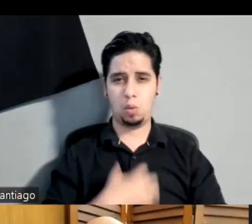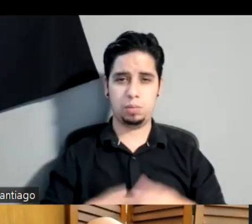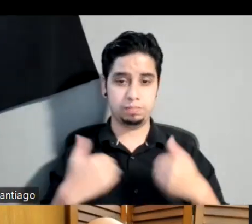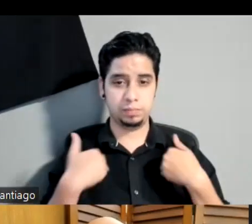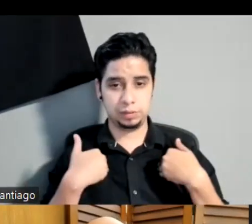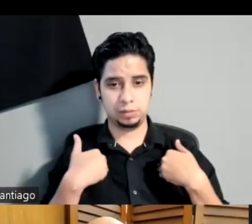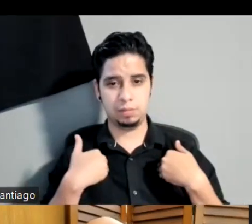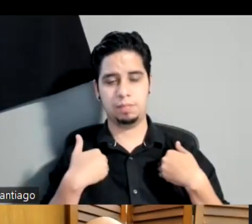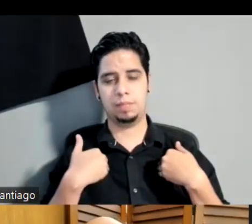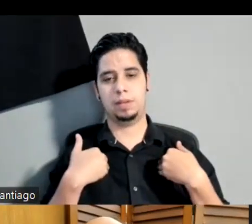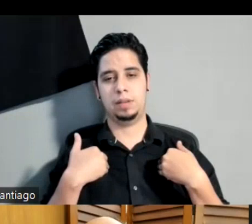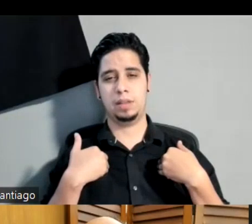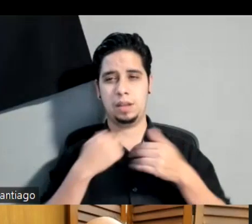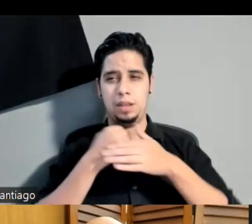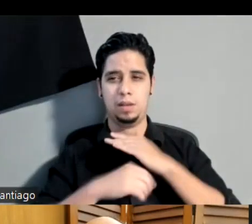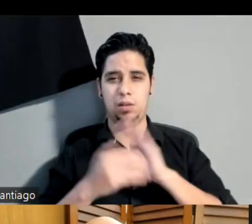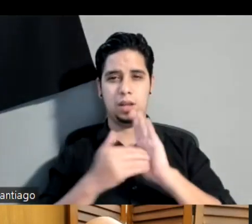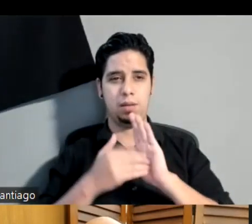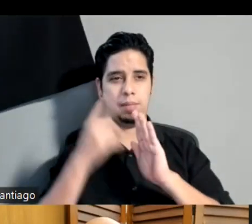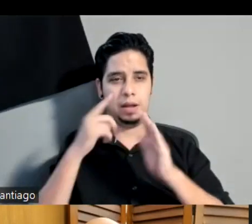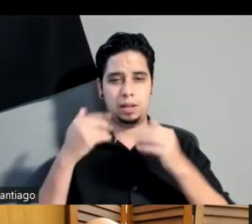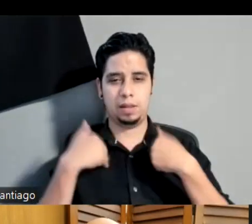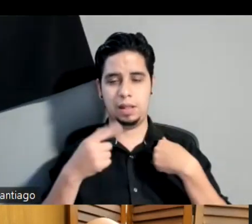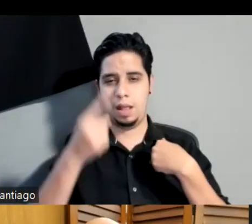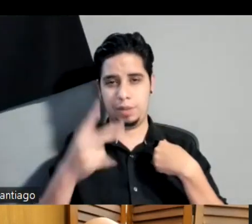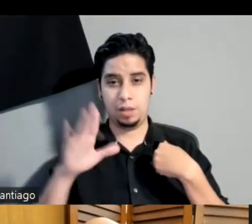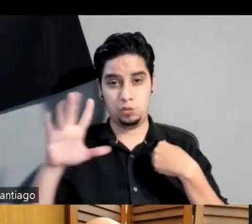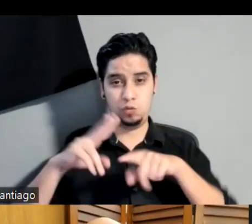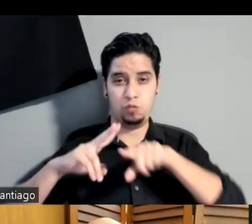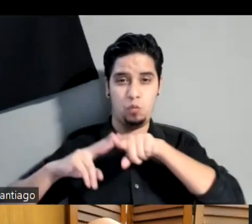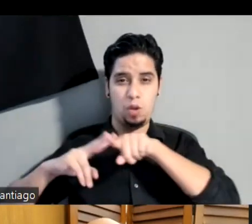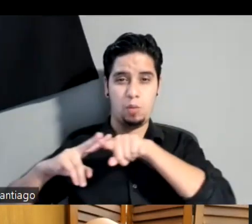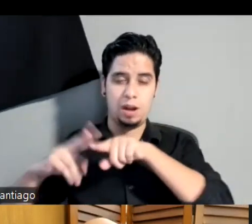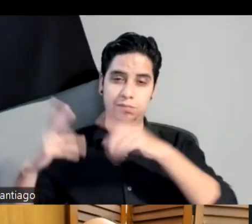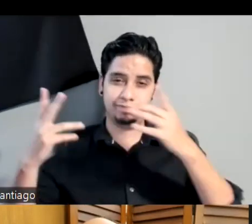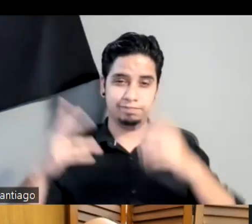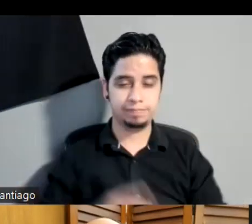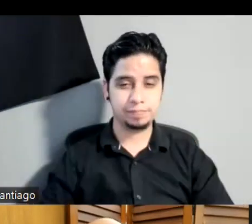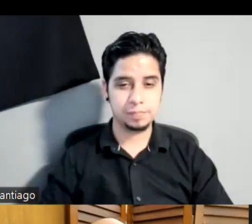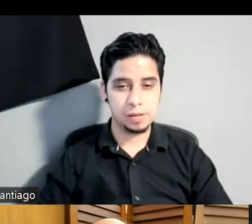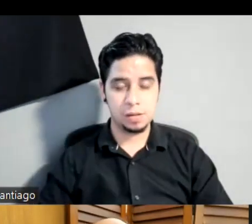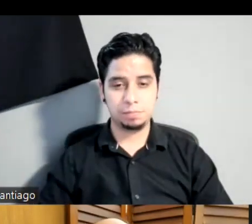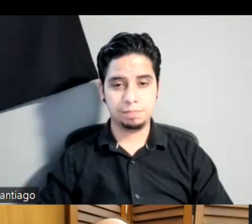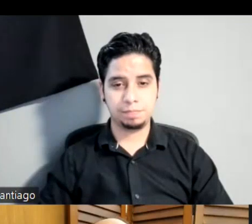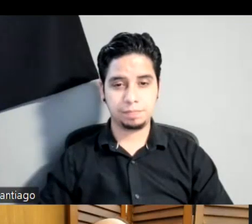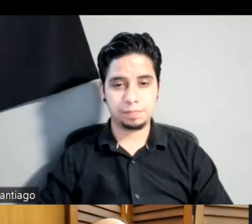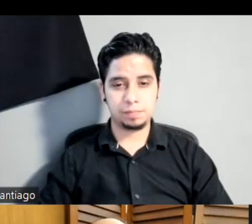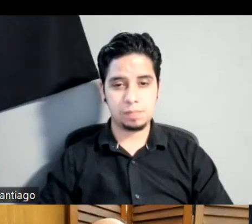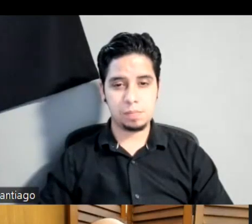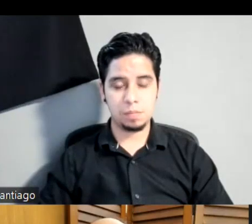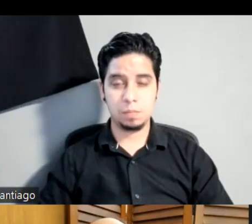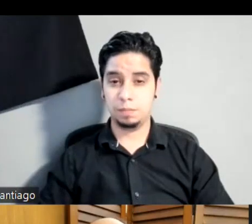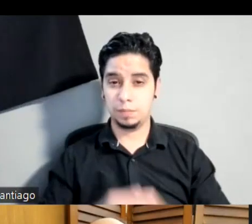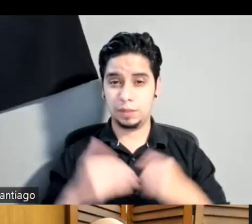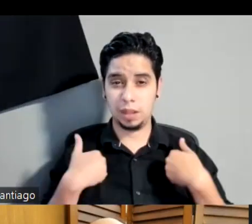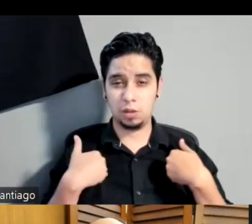O sea, tendría que volver a nacer para tener la mitad de la... Entonces tengo que es un